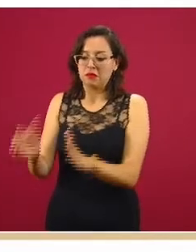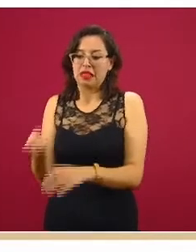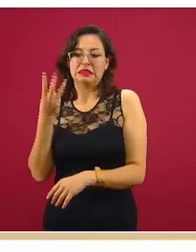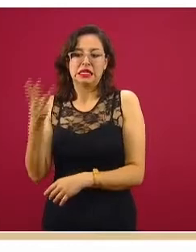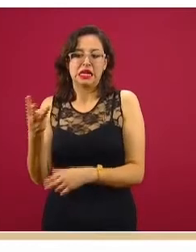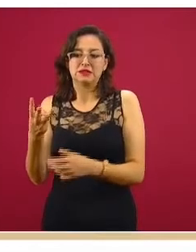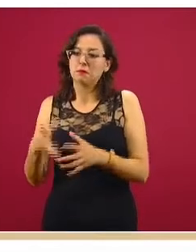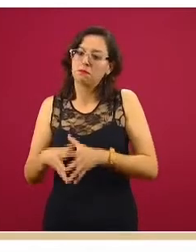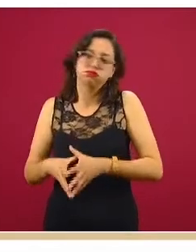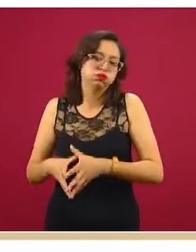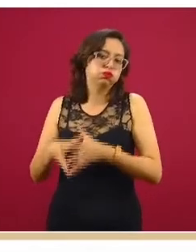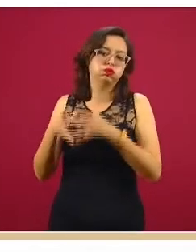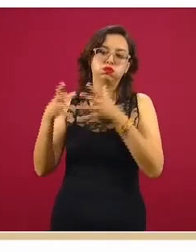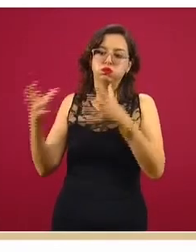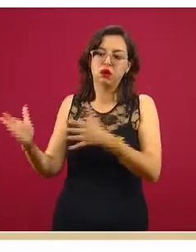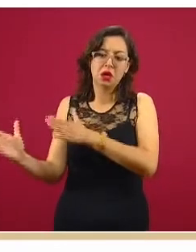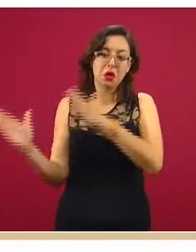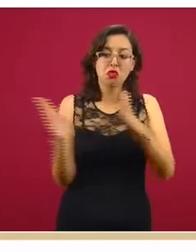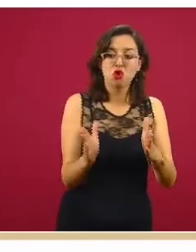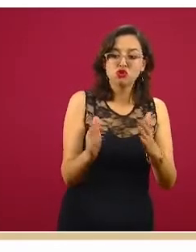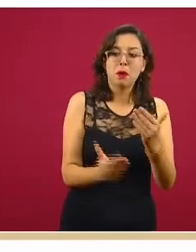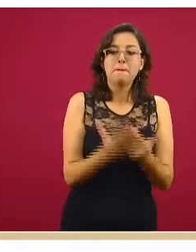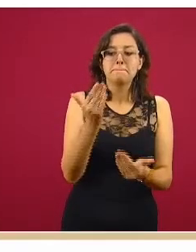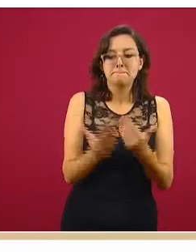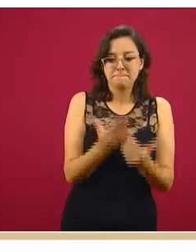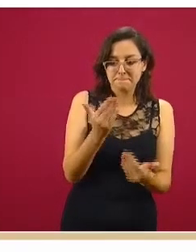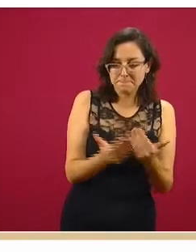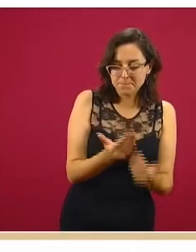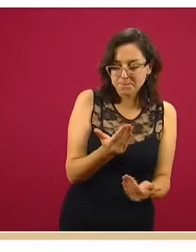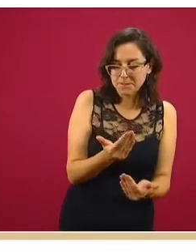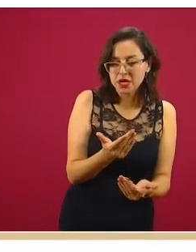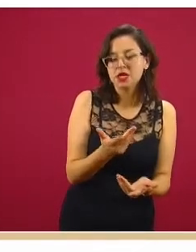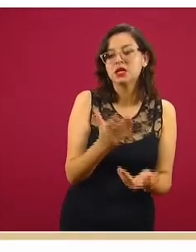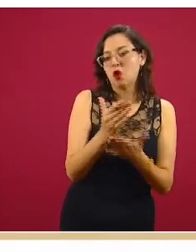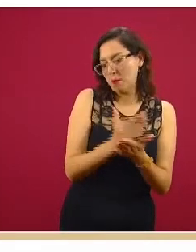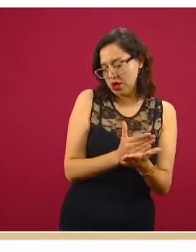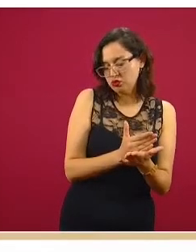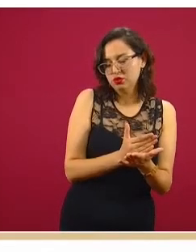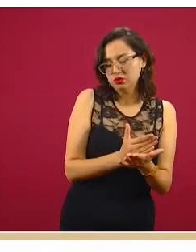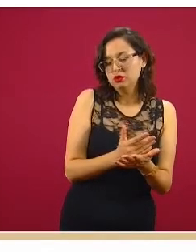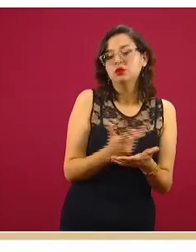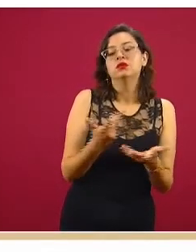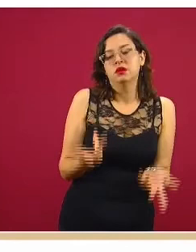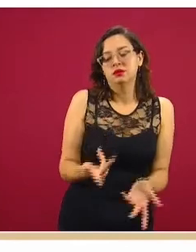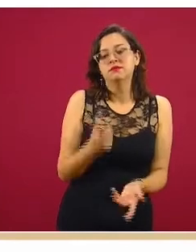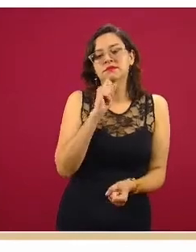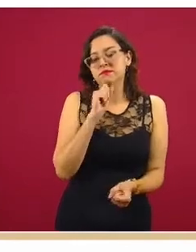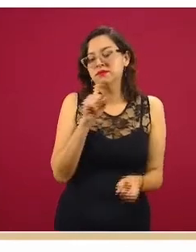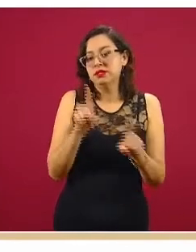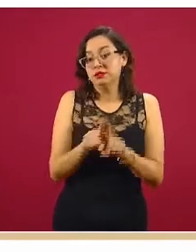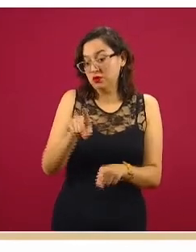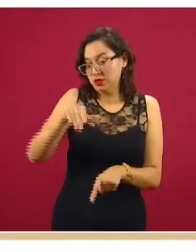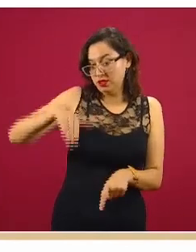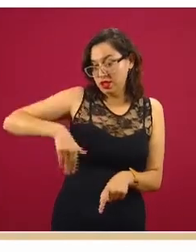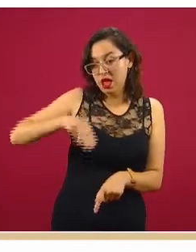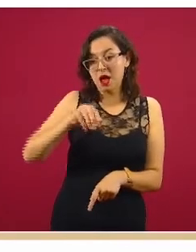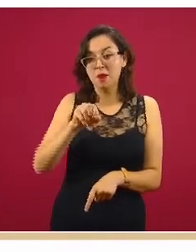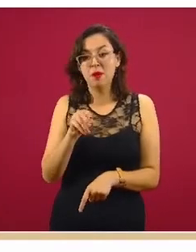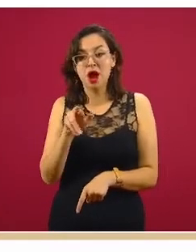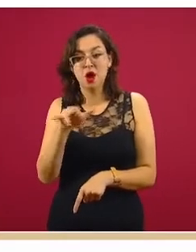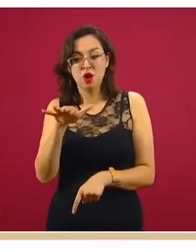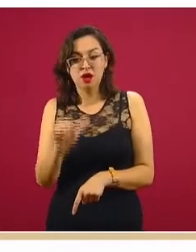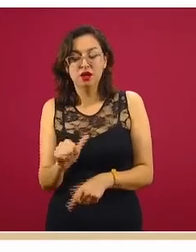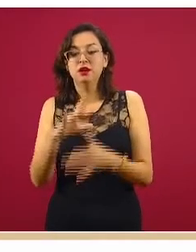que en la fase 2. Esa es una razón. Y obviamente, como señala Mauricio, los tiempos